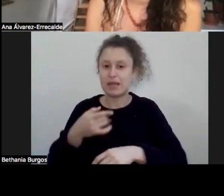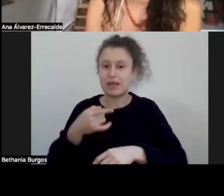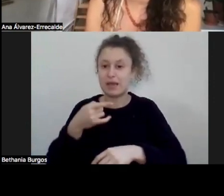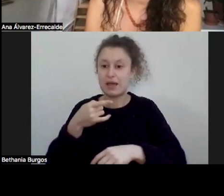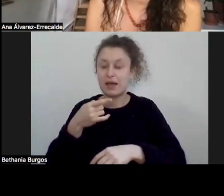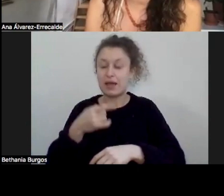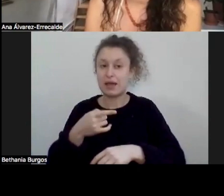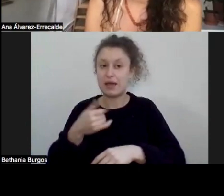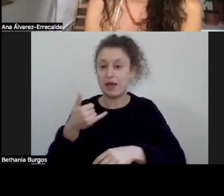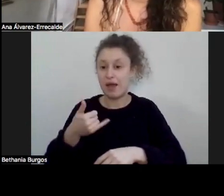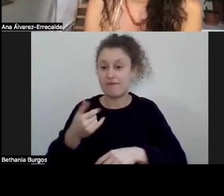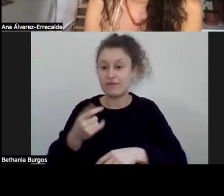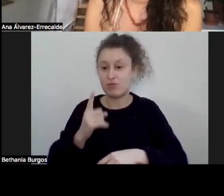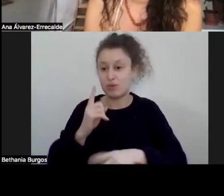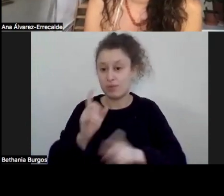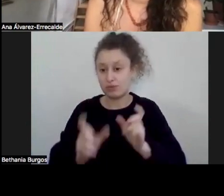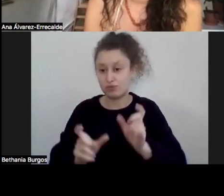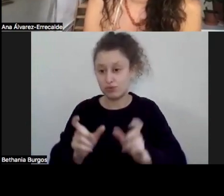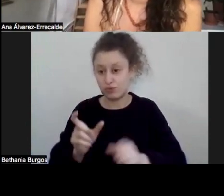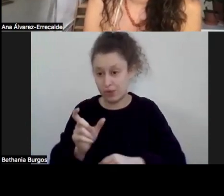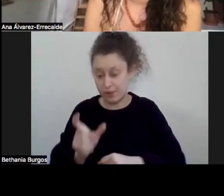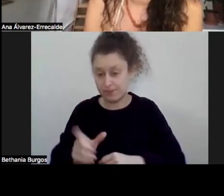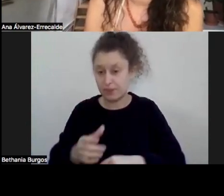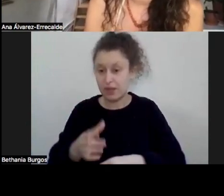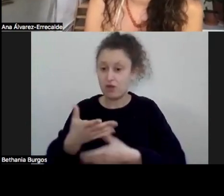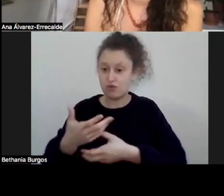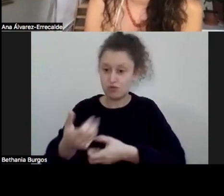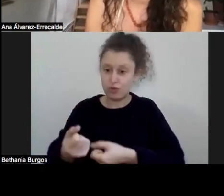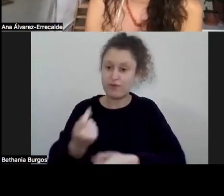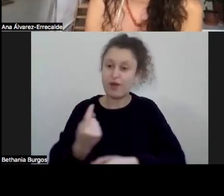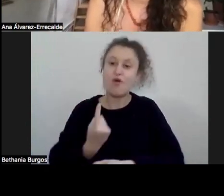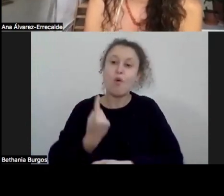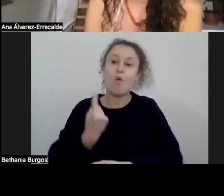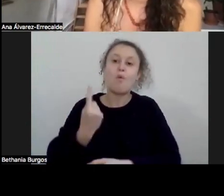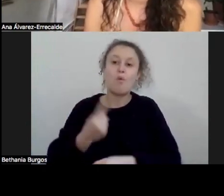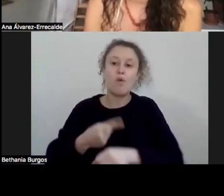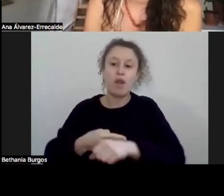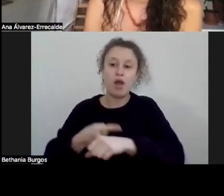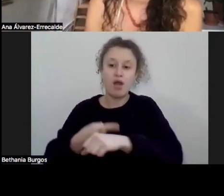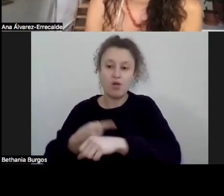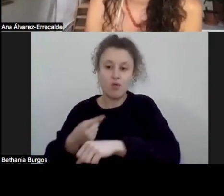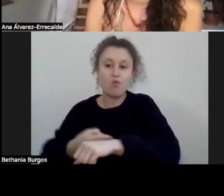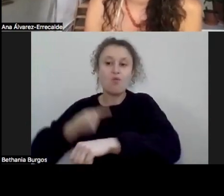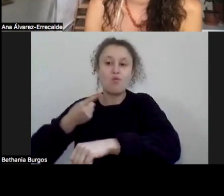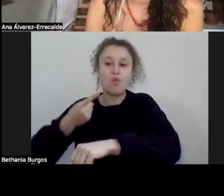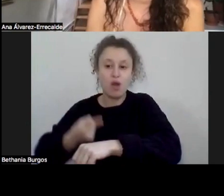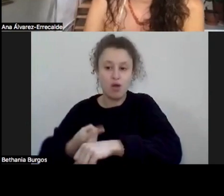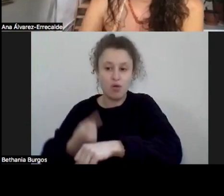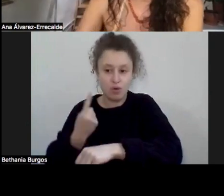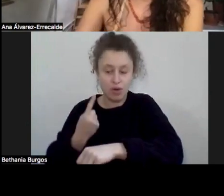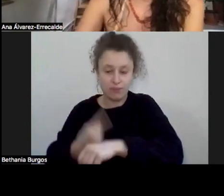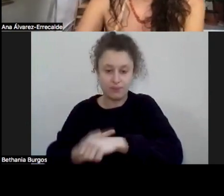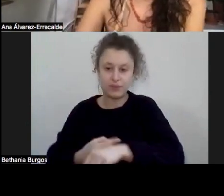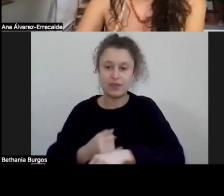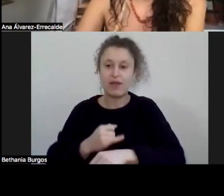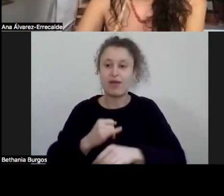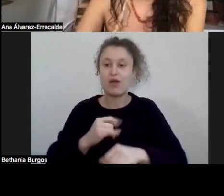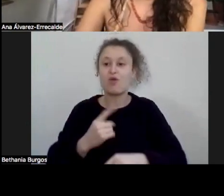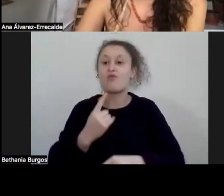ningún tipo de asistencia. Esto es un desgaste muy grande y es algo que a nivel social tenemos que